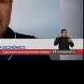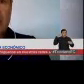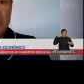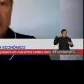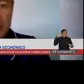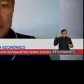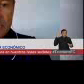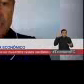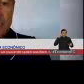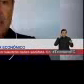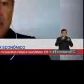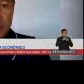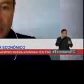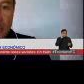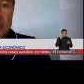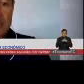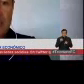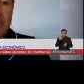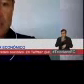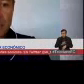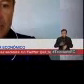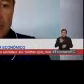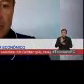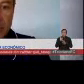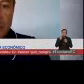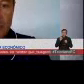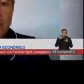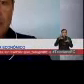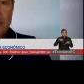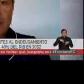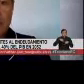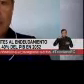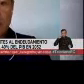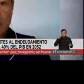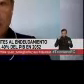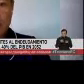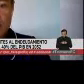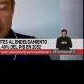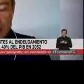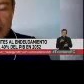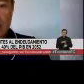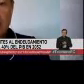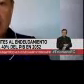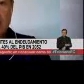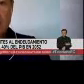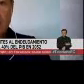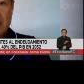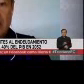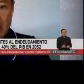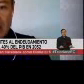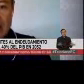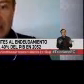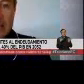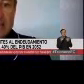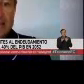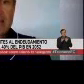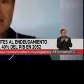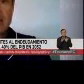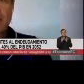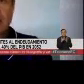crear los consensos para que el Ecuador se ponga de acuerdo, para que el Ecuador tome conciencia de lo vital que